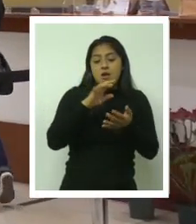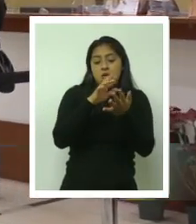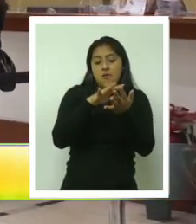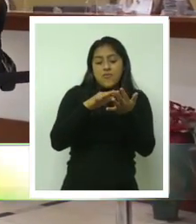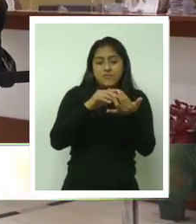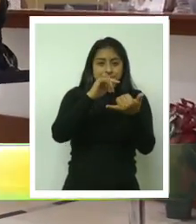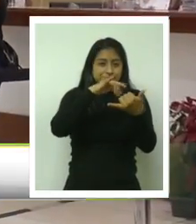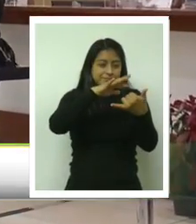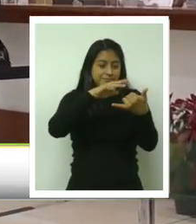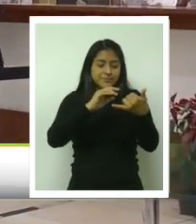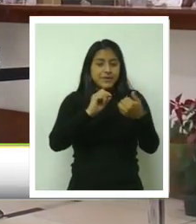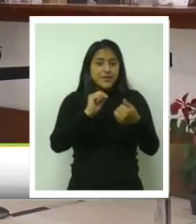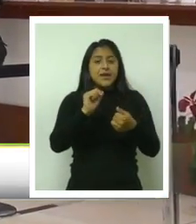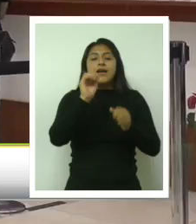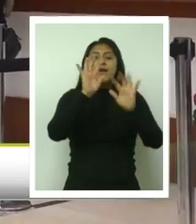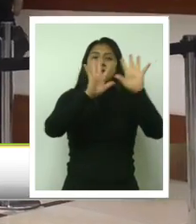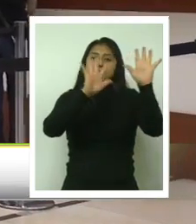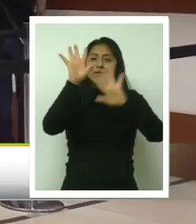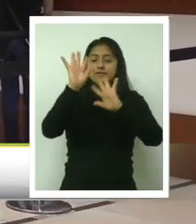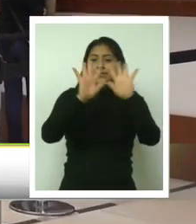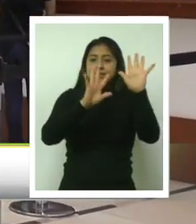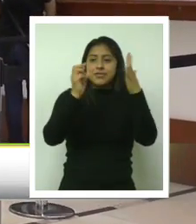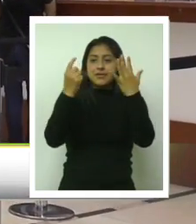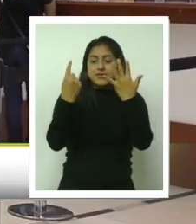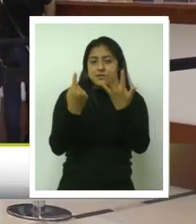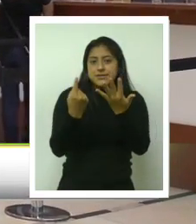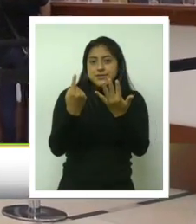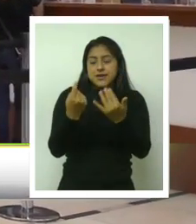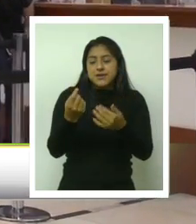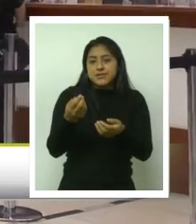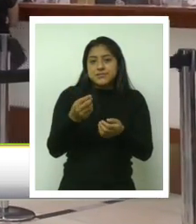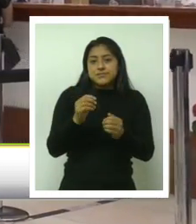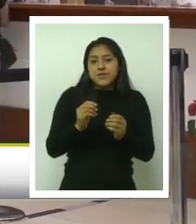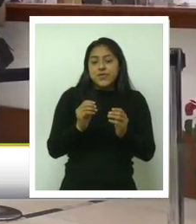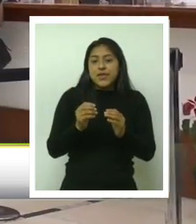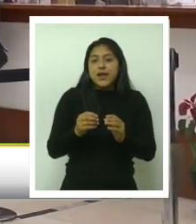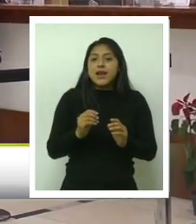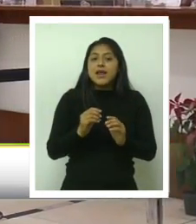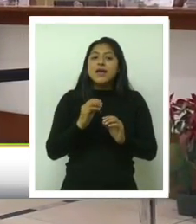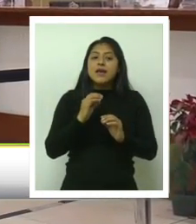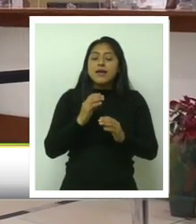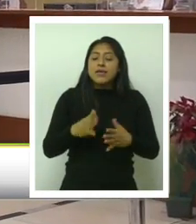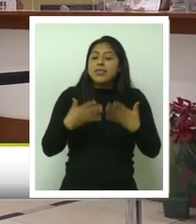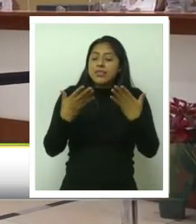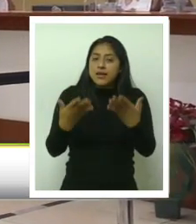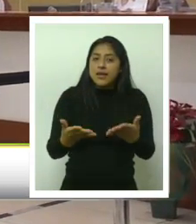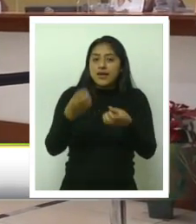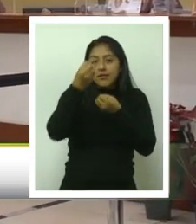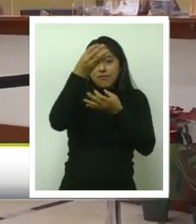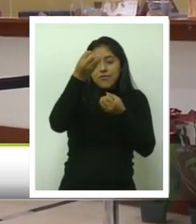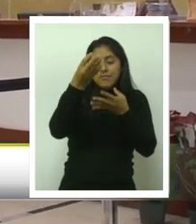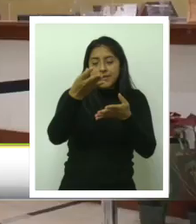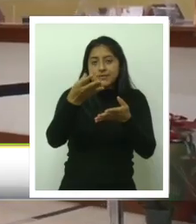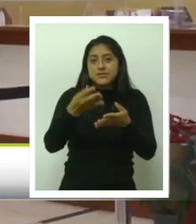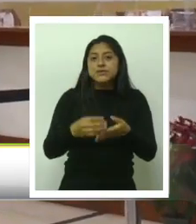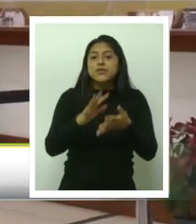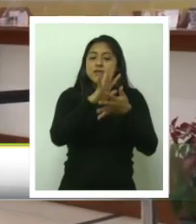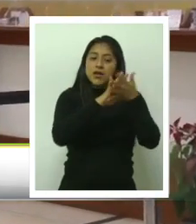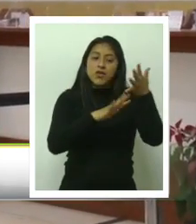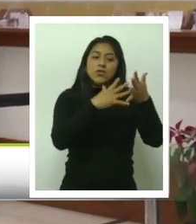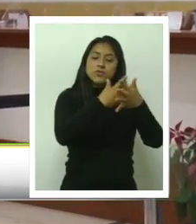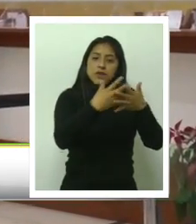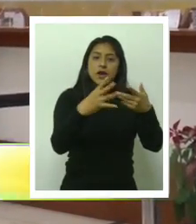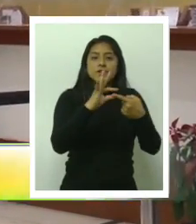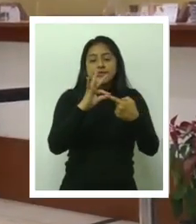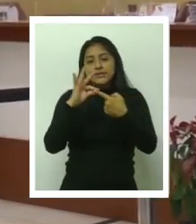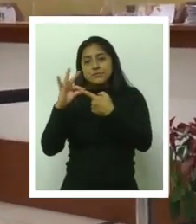www.renap.gob.gt, o también poder marcar al 1516, el call center de RENAP, donde allí, por supuesto, le brindarán más información de lo que yo les acabo de